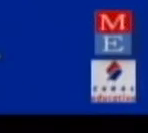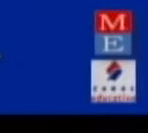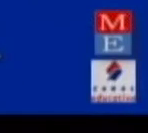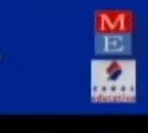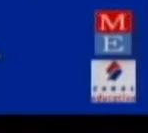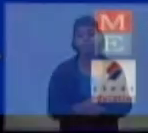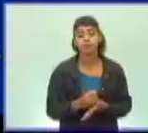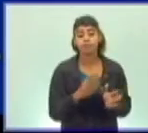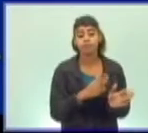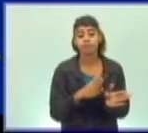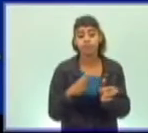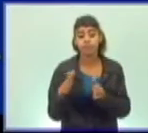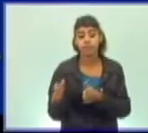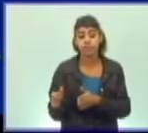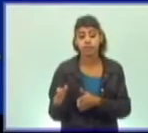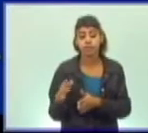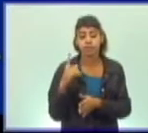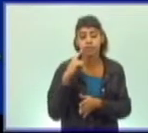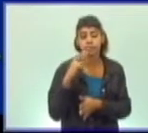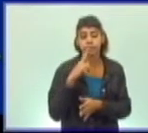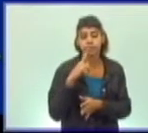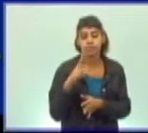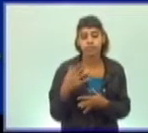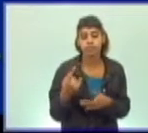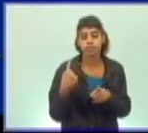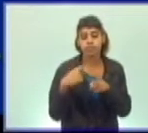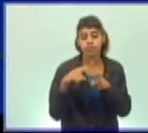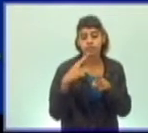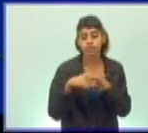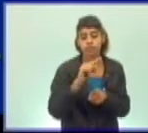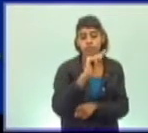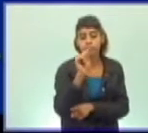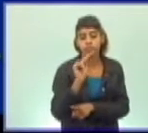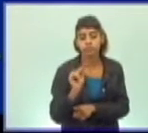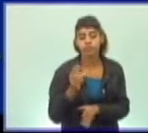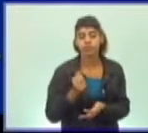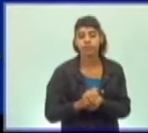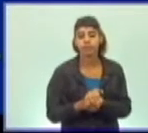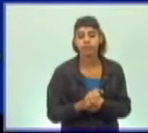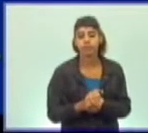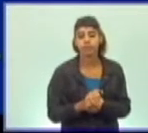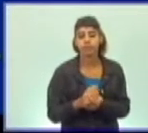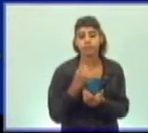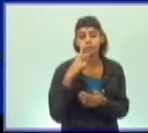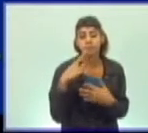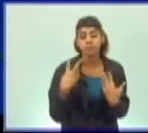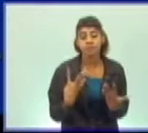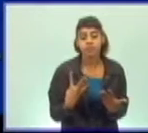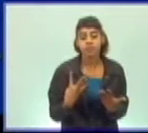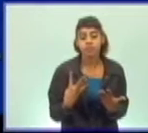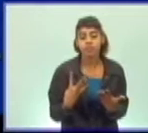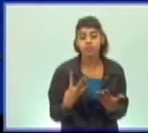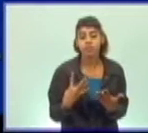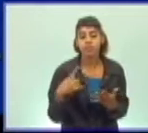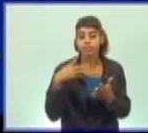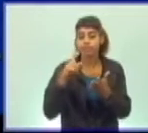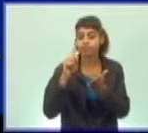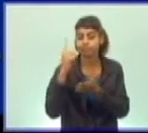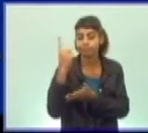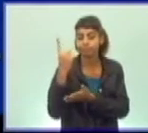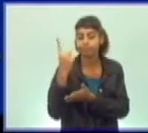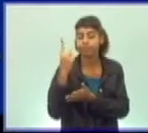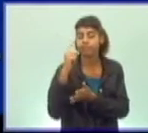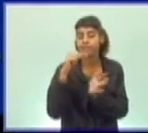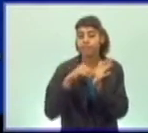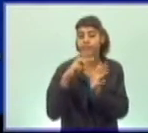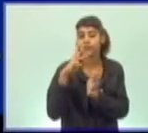Pasemos entonces a analizar el resto de los incisos de esta pregunta. Y les dicen, entre el flúor y el bromo, elemento